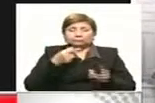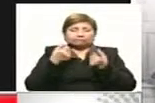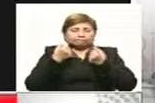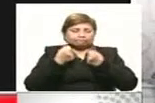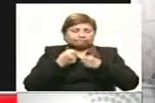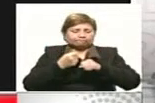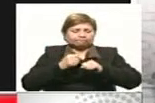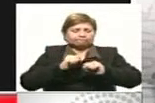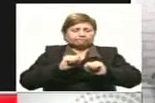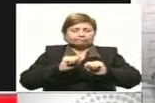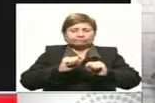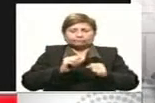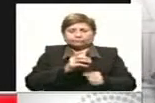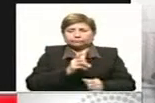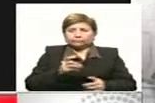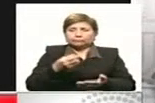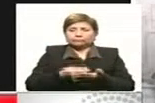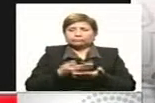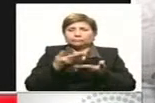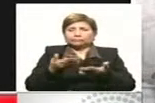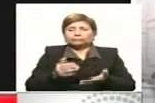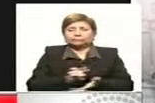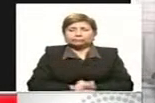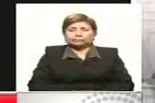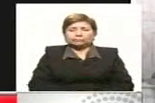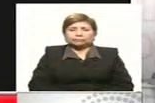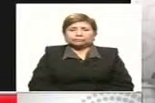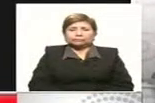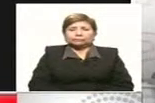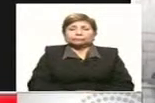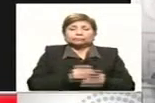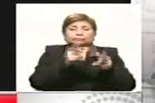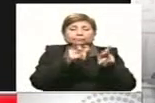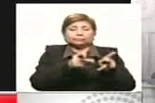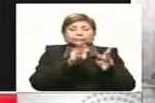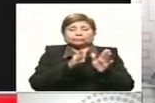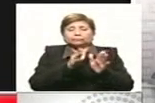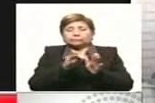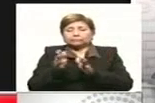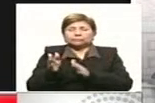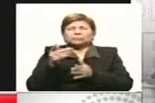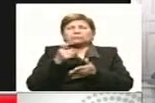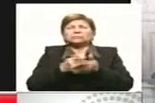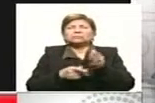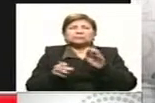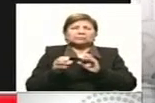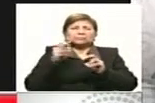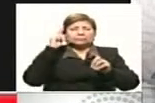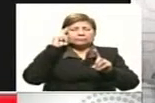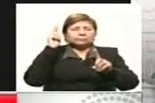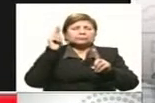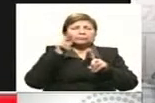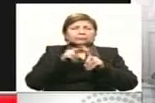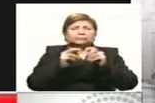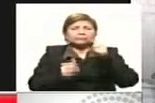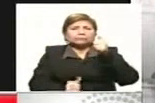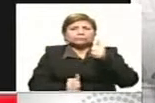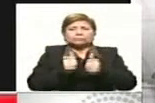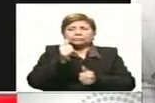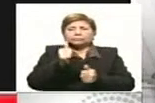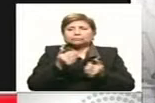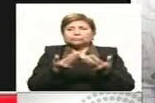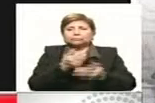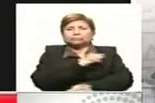esfuerzo de ajustar la planificación y saber realmente cuáles son los retos que puede asumir